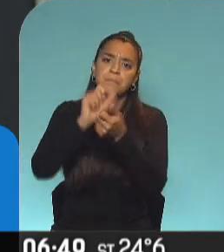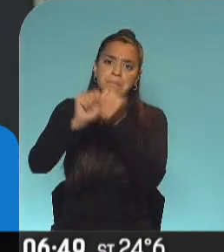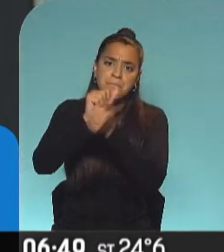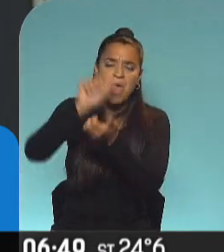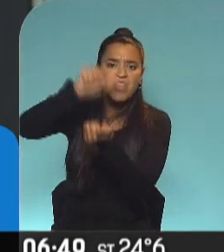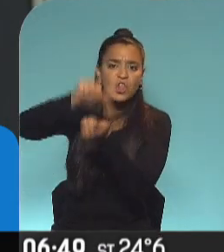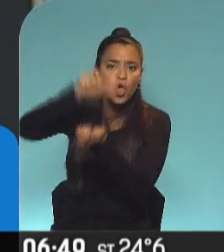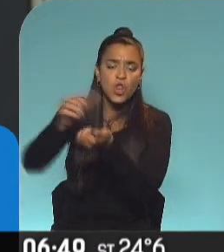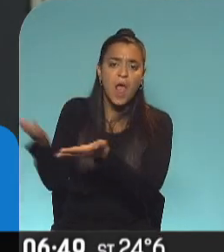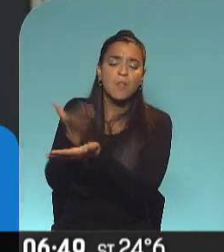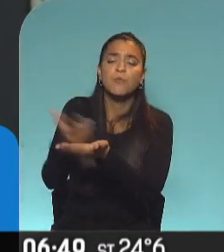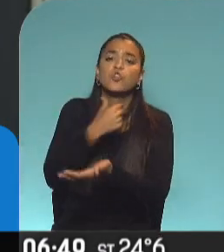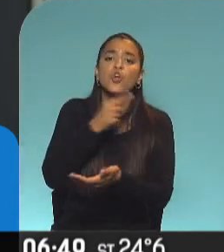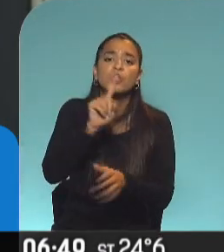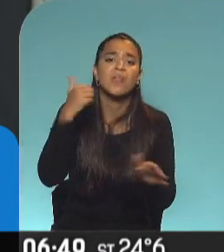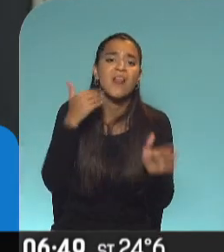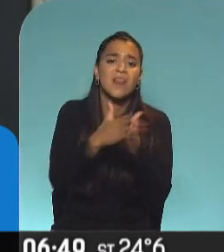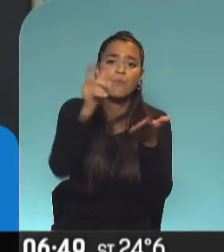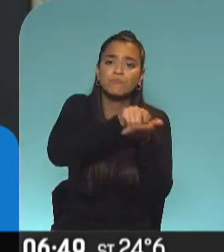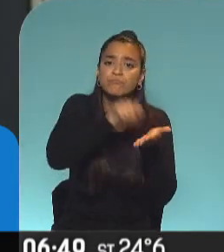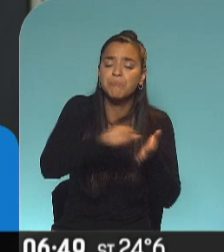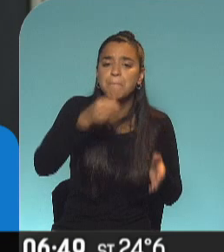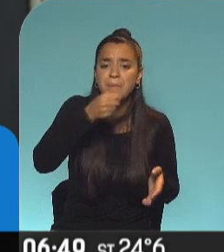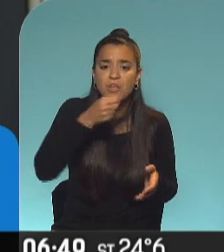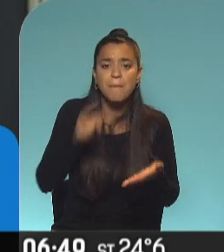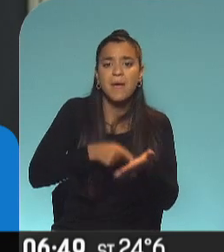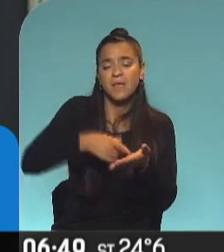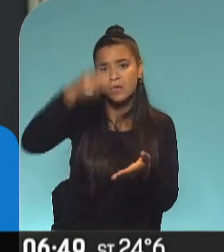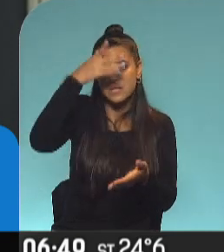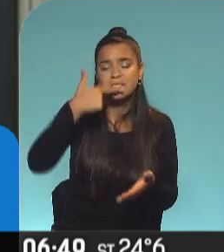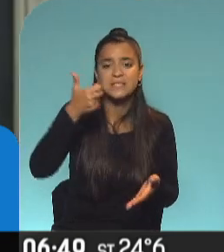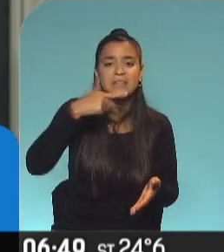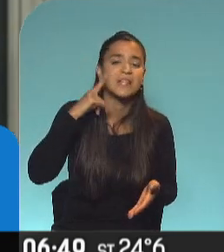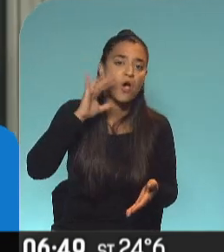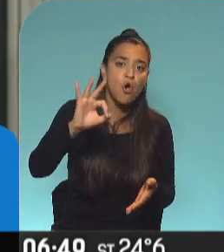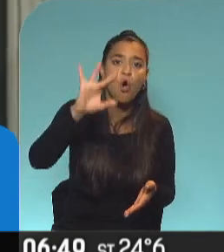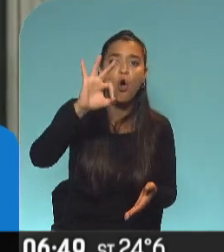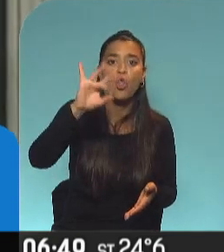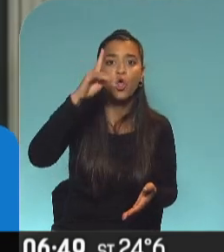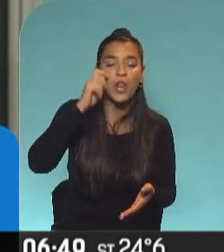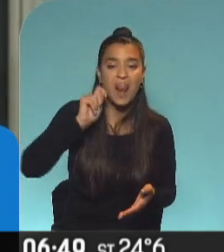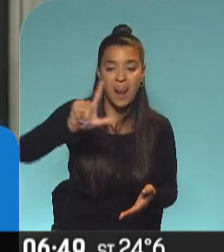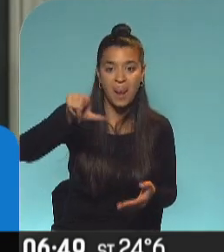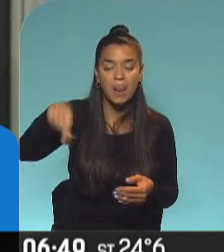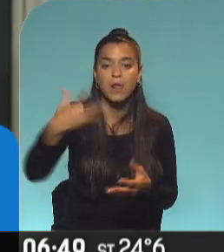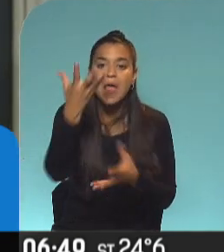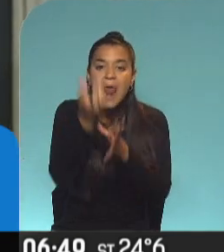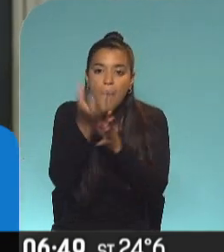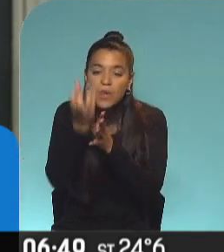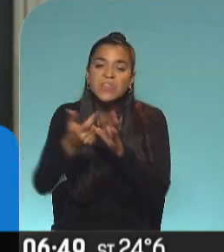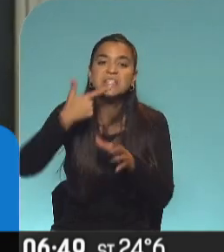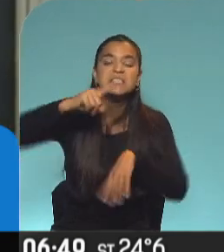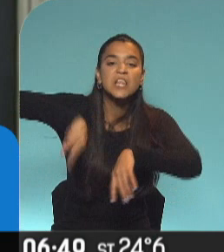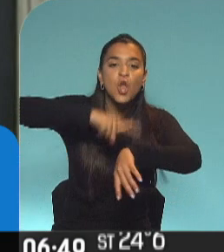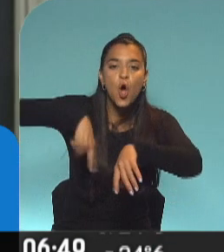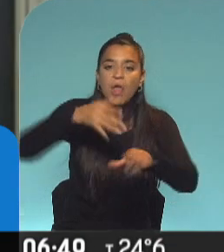House para evitar que se publique un libro escrito por el periodista de Página 12, Santiago O'Donnell, en base a la grabación de 17 horas